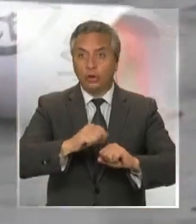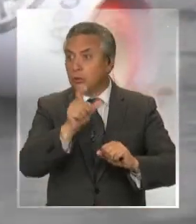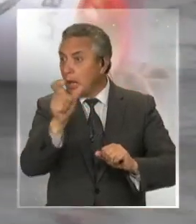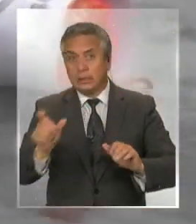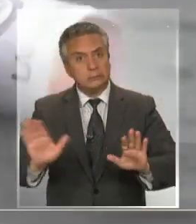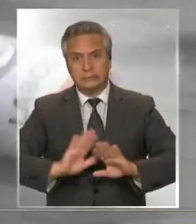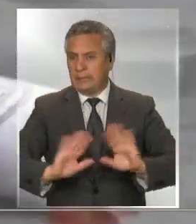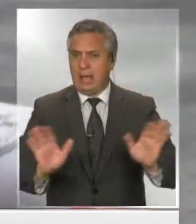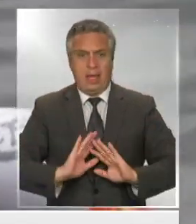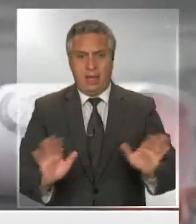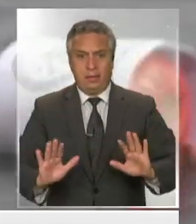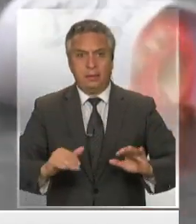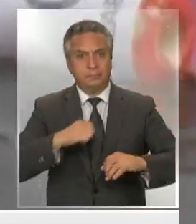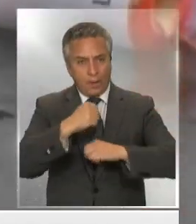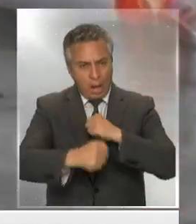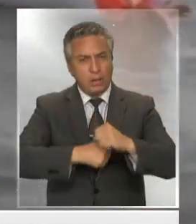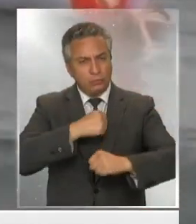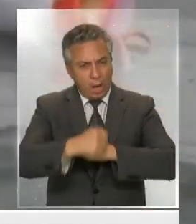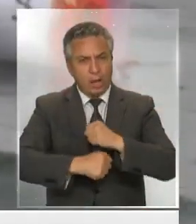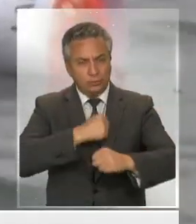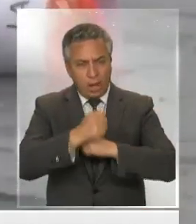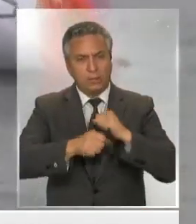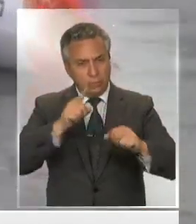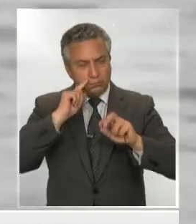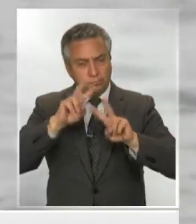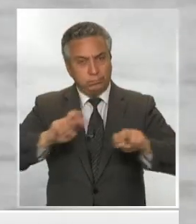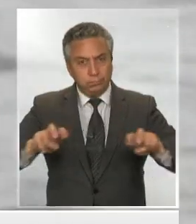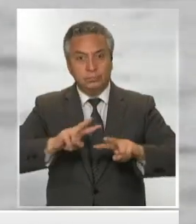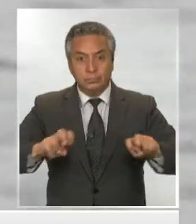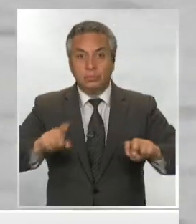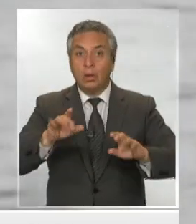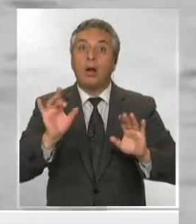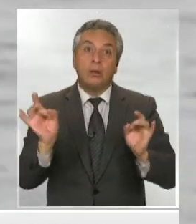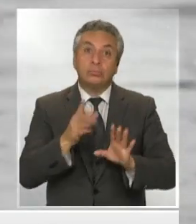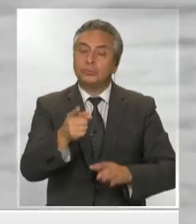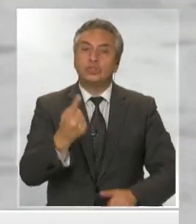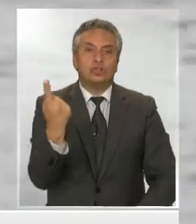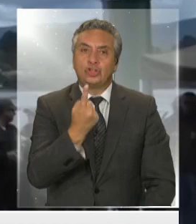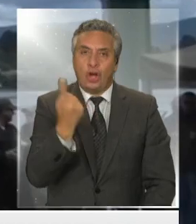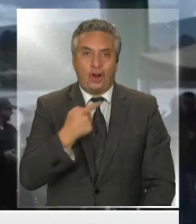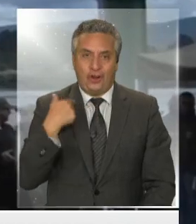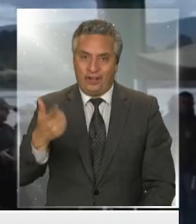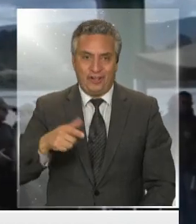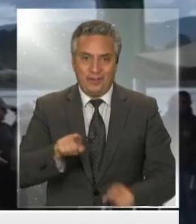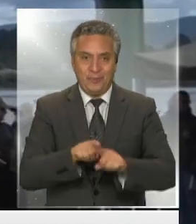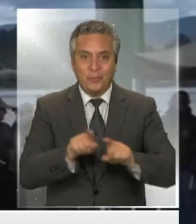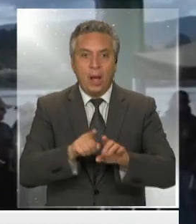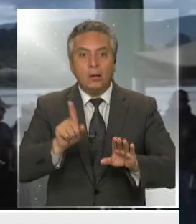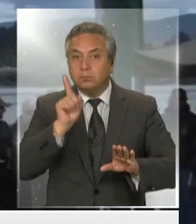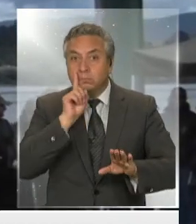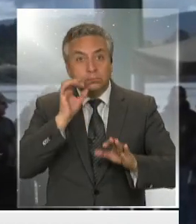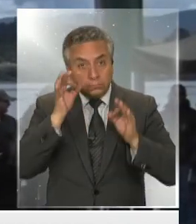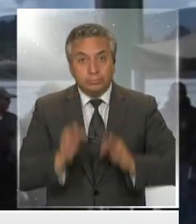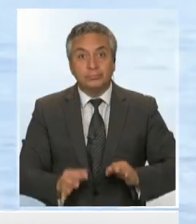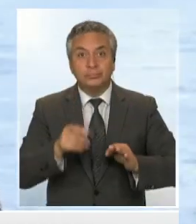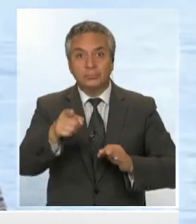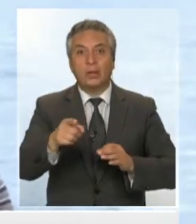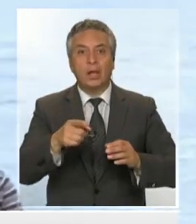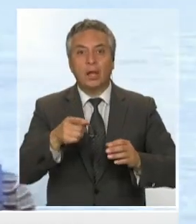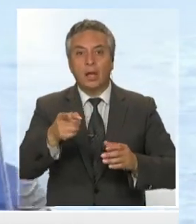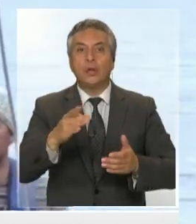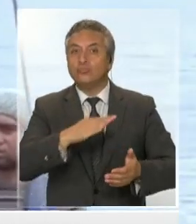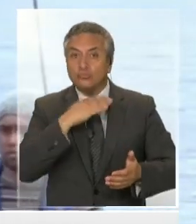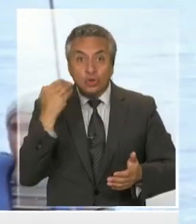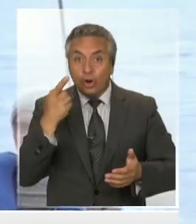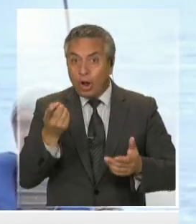alguien. Tras años de investigación, la fiscalía concluyó que lo más probable es el suicidio, pues no se pudo comprobar la participación de terceros en la muerte